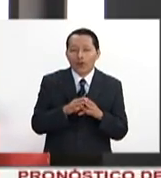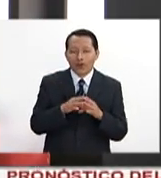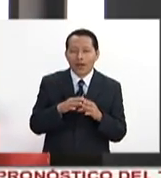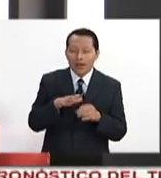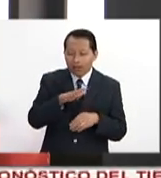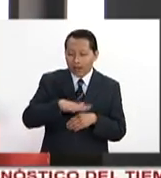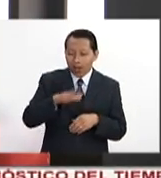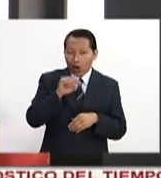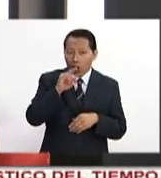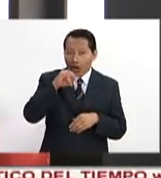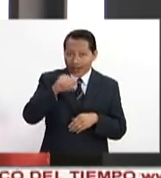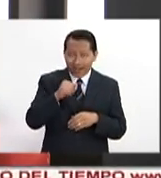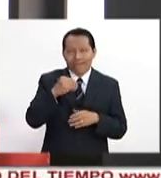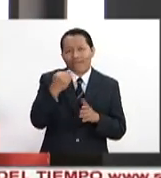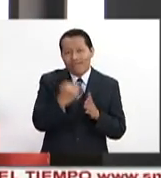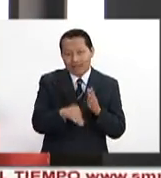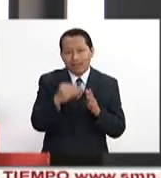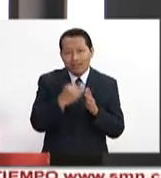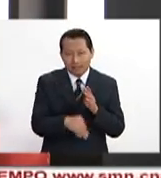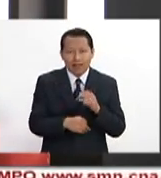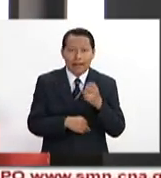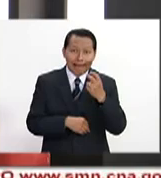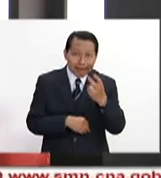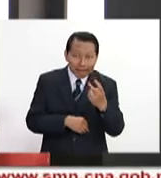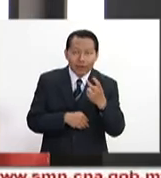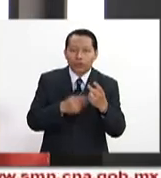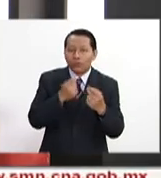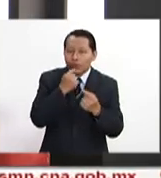las colonias. Entonces los niños buscan que este tipo de